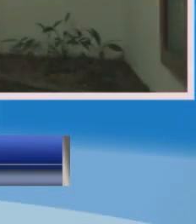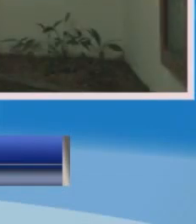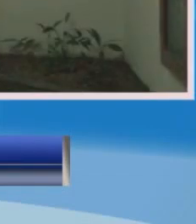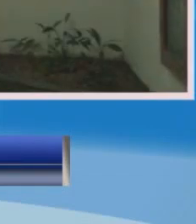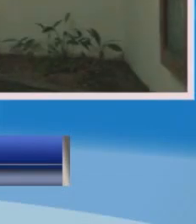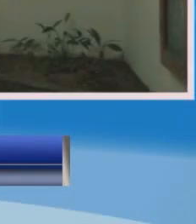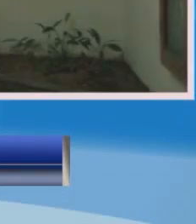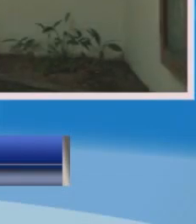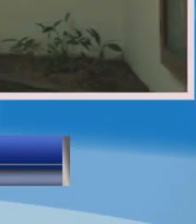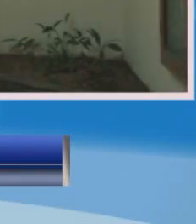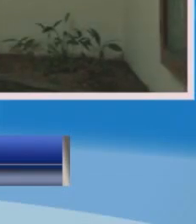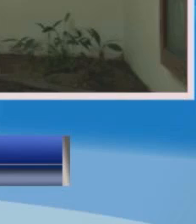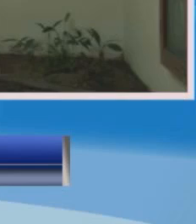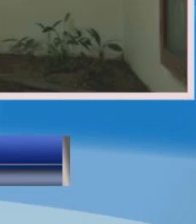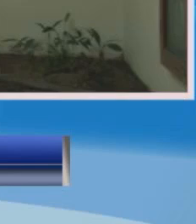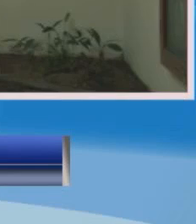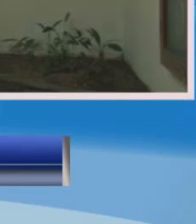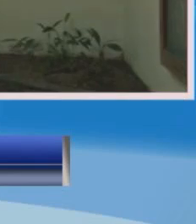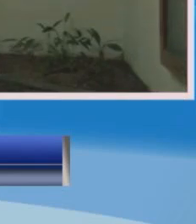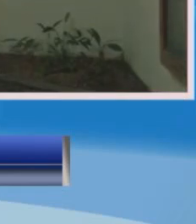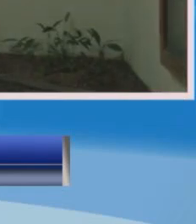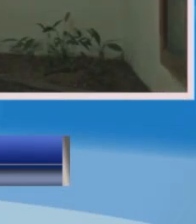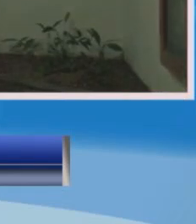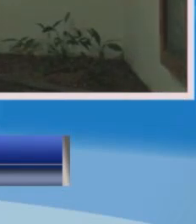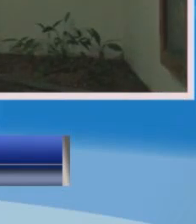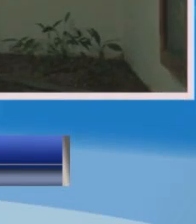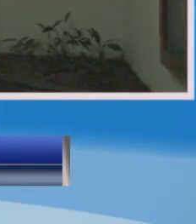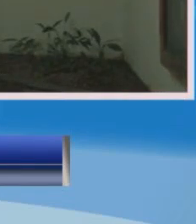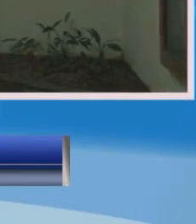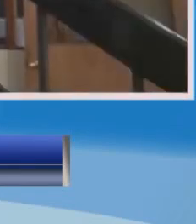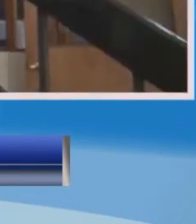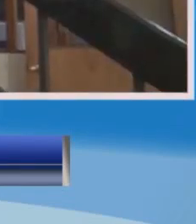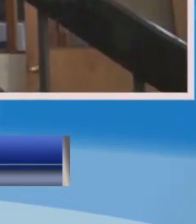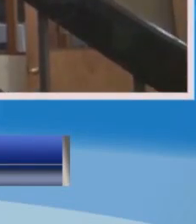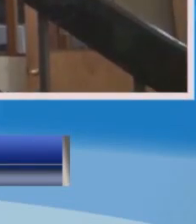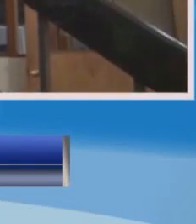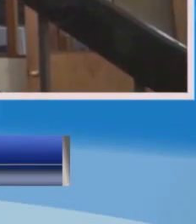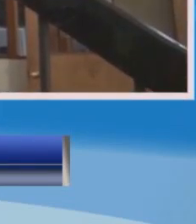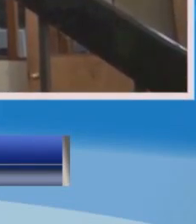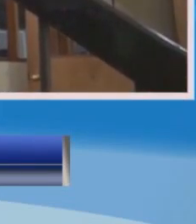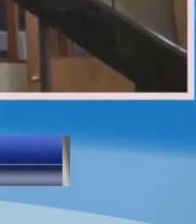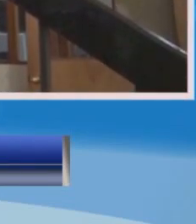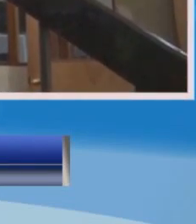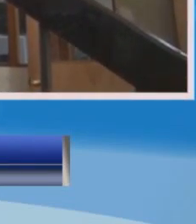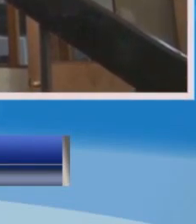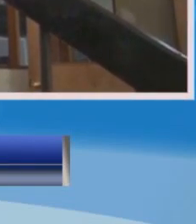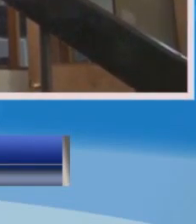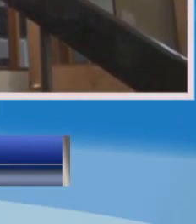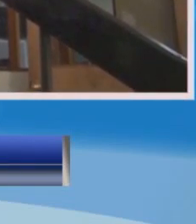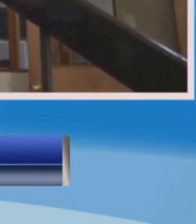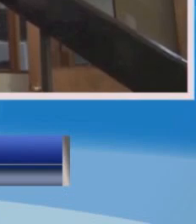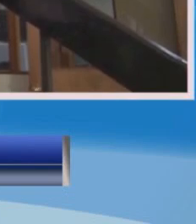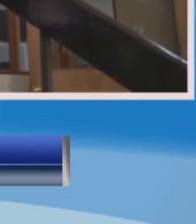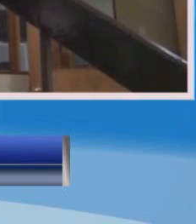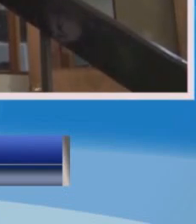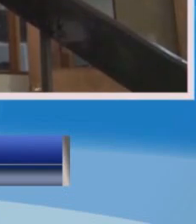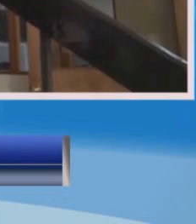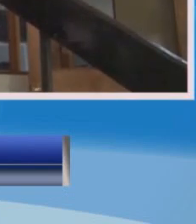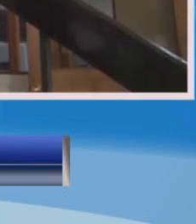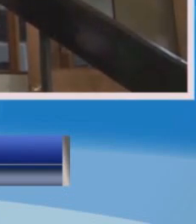lo planteamos, que la raíz, digamos, del problema principalmente radica en la privatización. Sí.